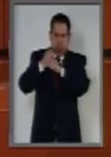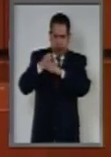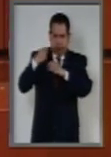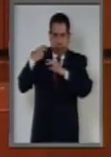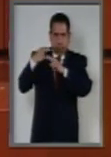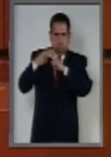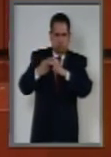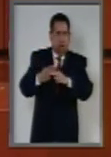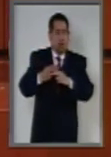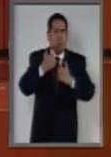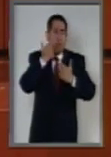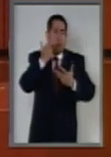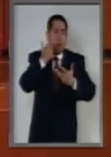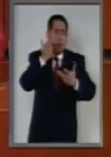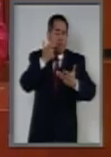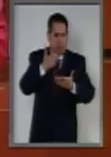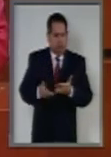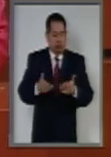fue la añoranza.